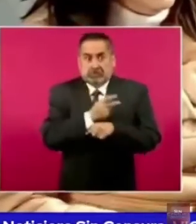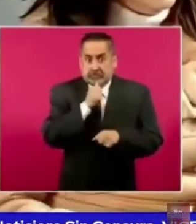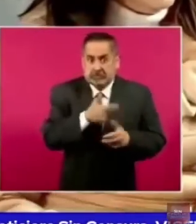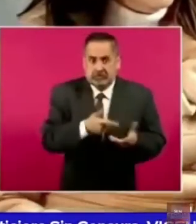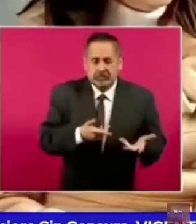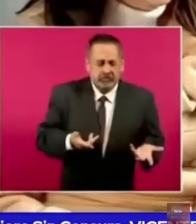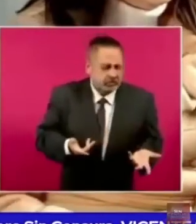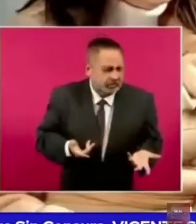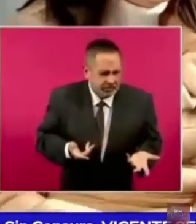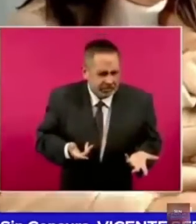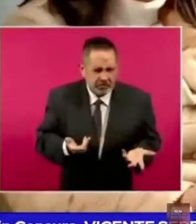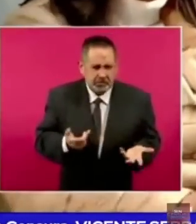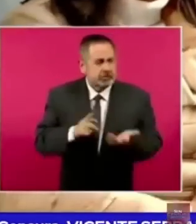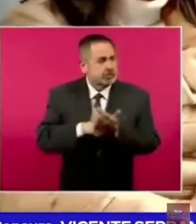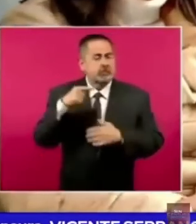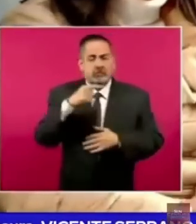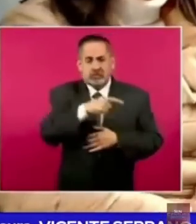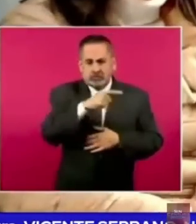Es una debo de